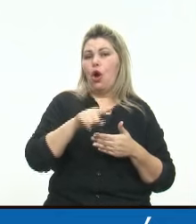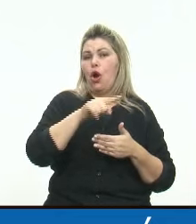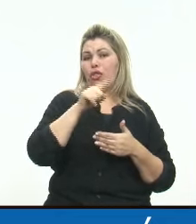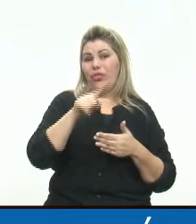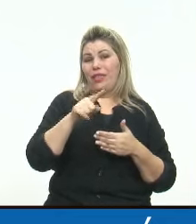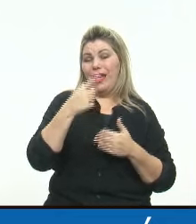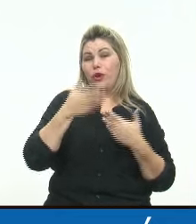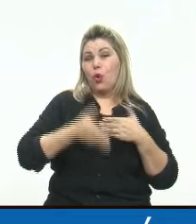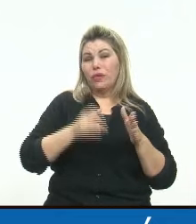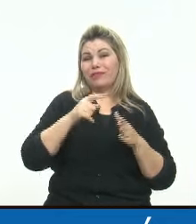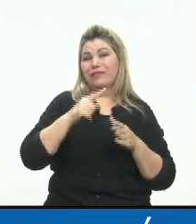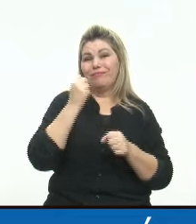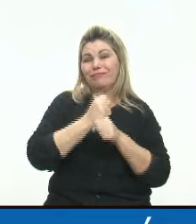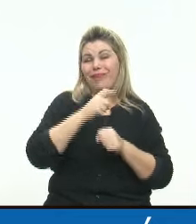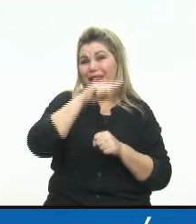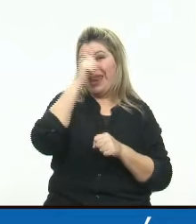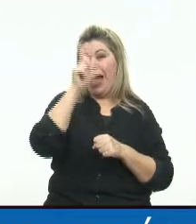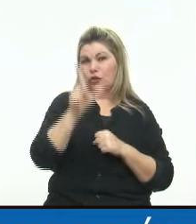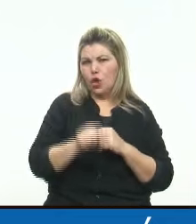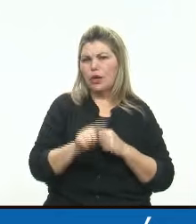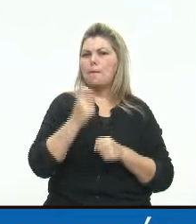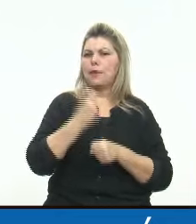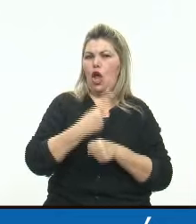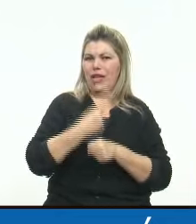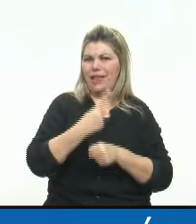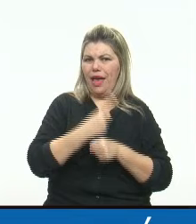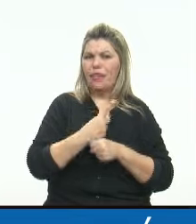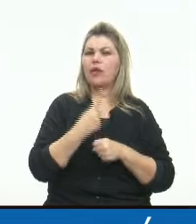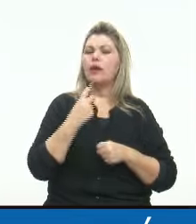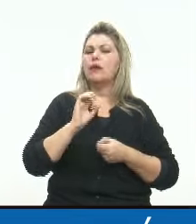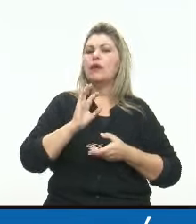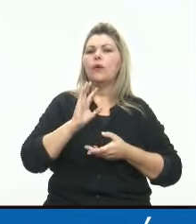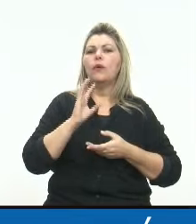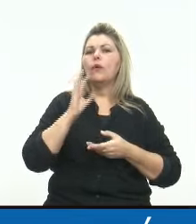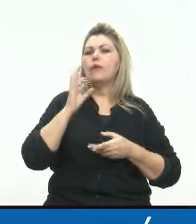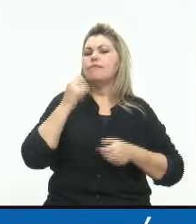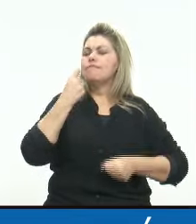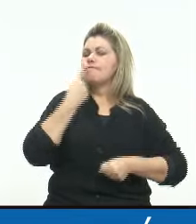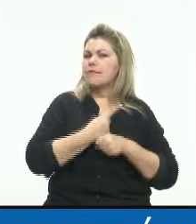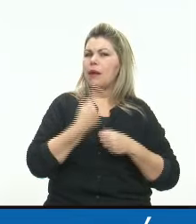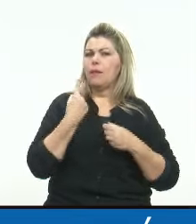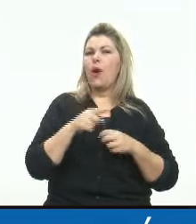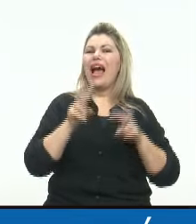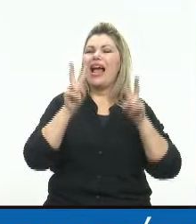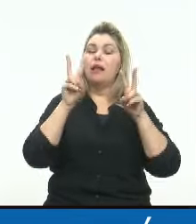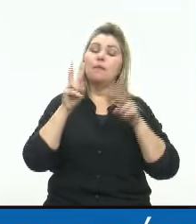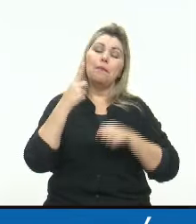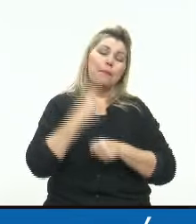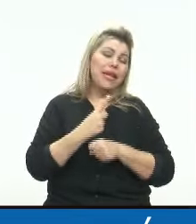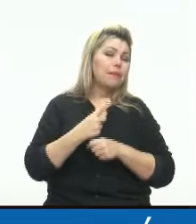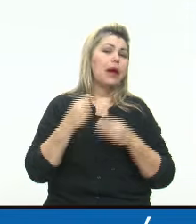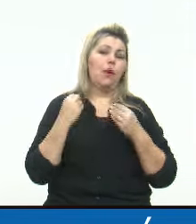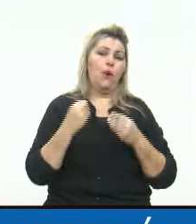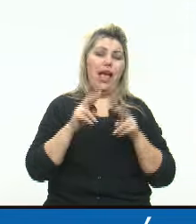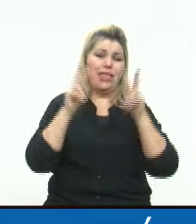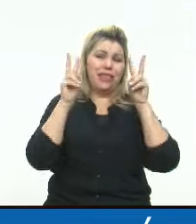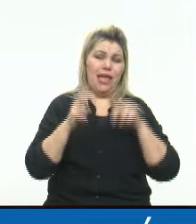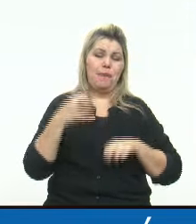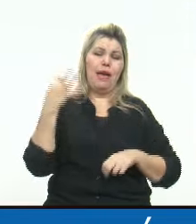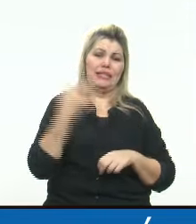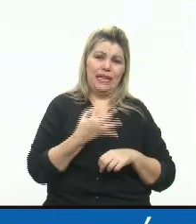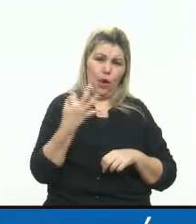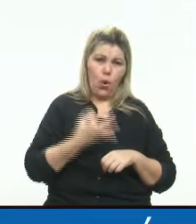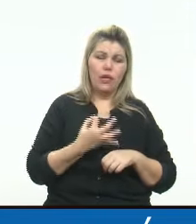consideradas prioritarias, poniendo como punto principal los temas de seguridad y, obviamente,